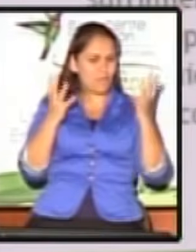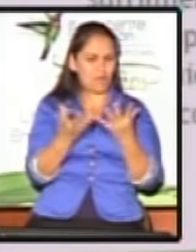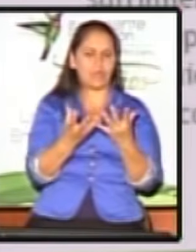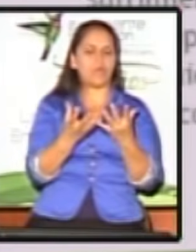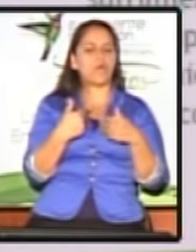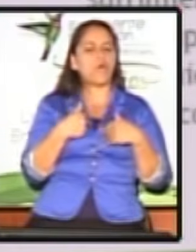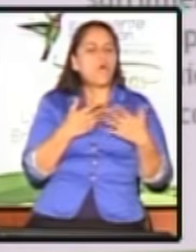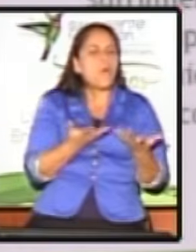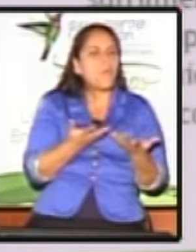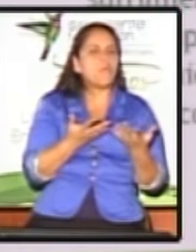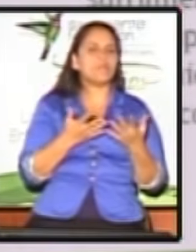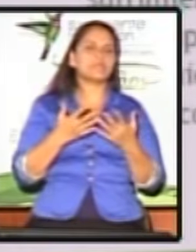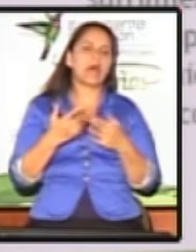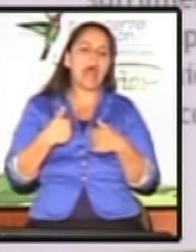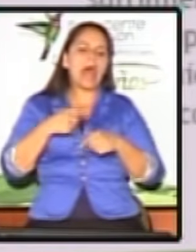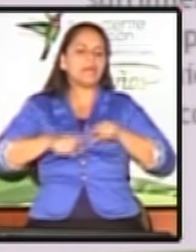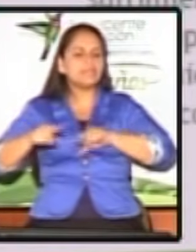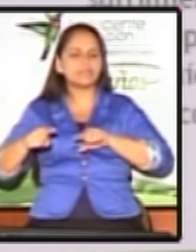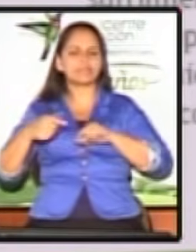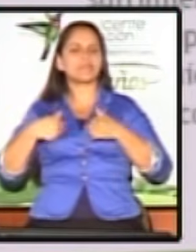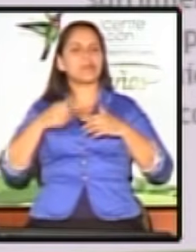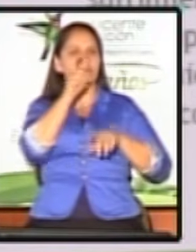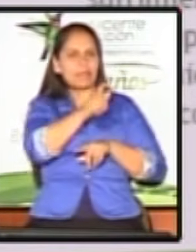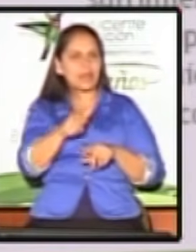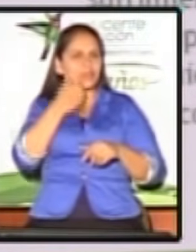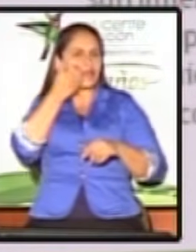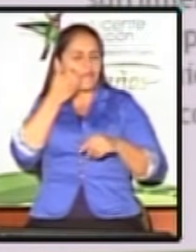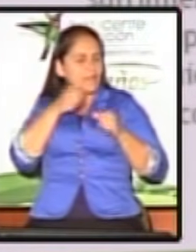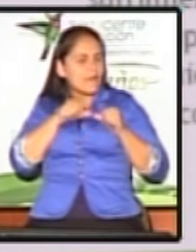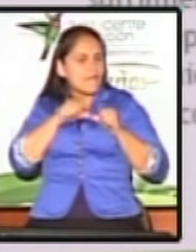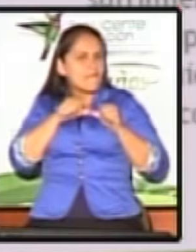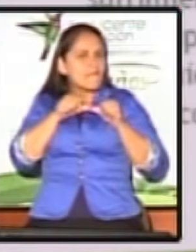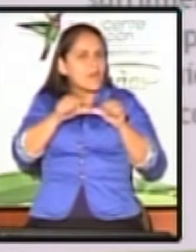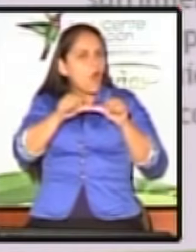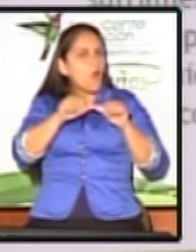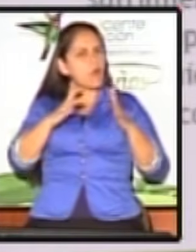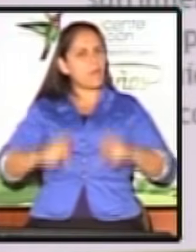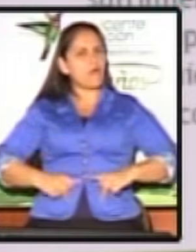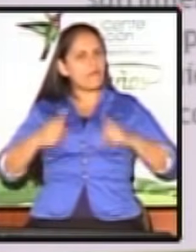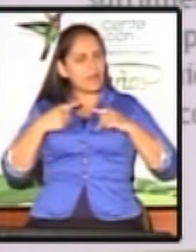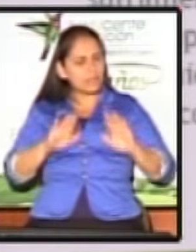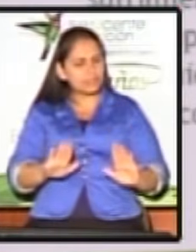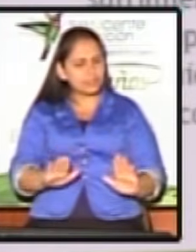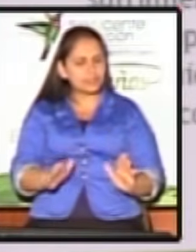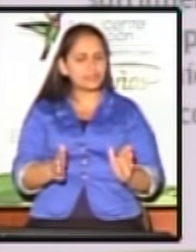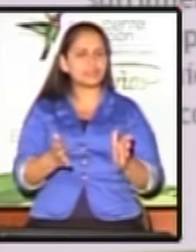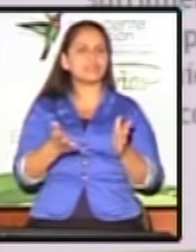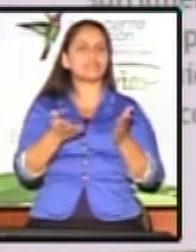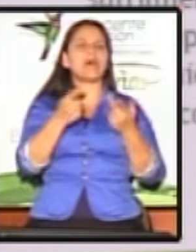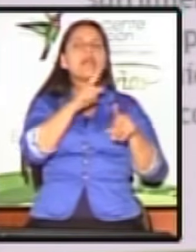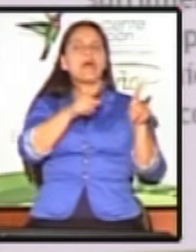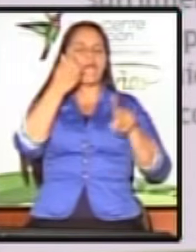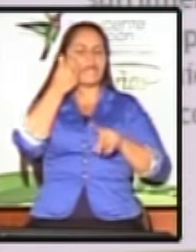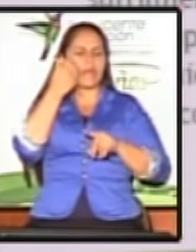un enfoque que mejora la calidad de vida de pacientes y familias que se enfrentan a los problemas asociados con enfermedades